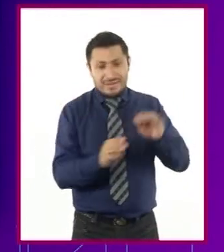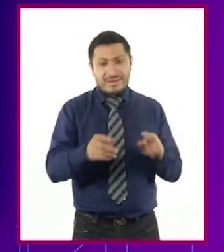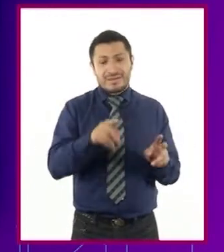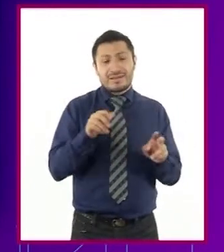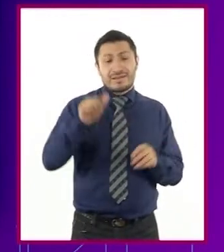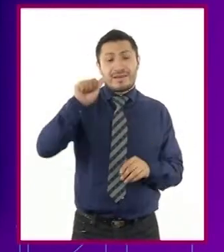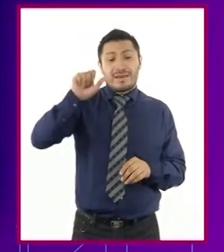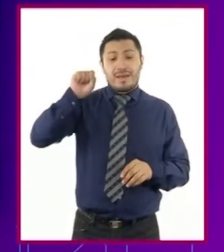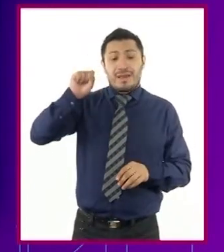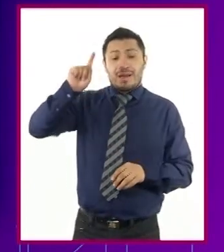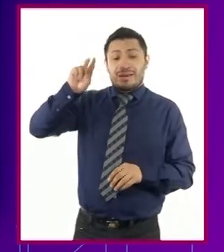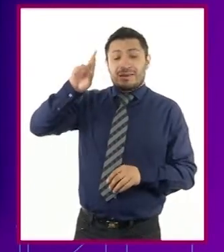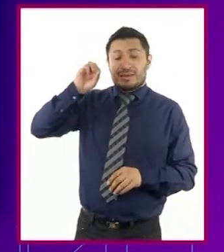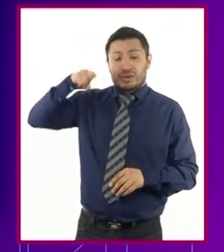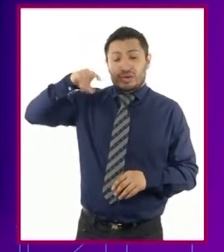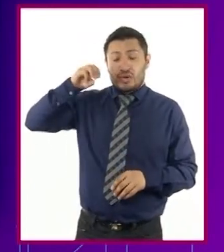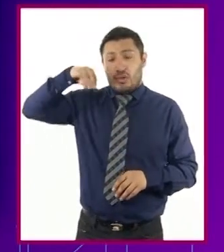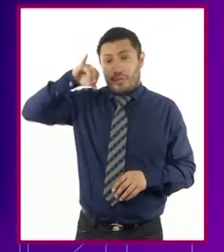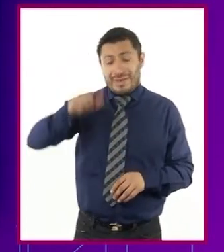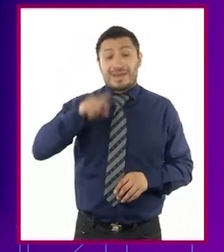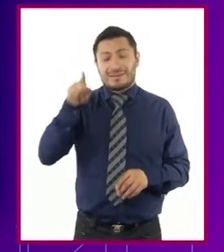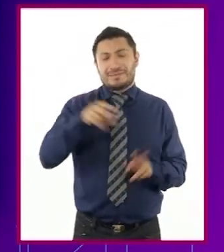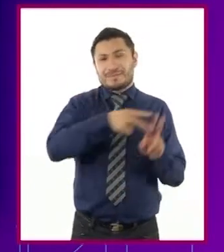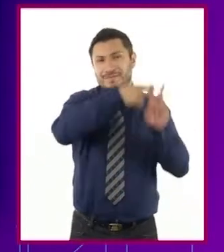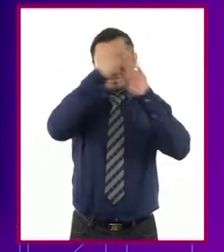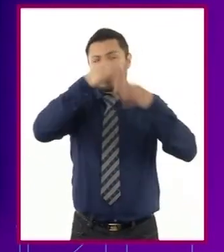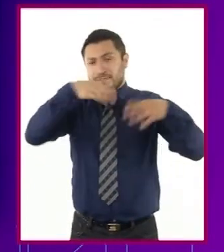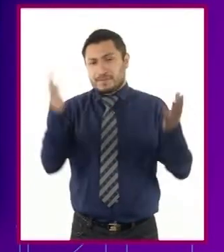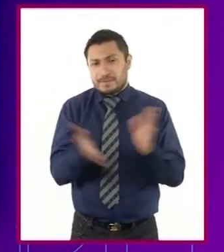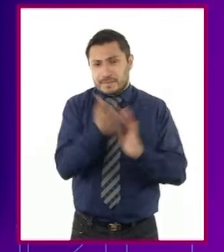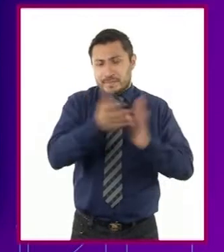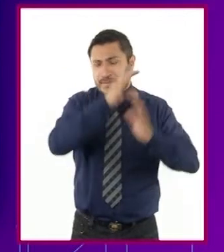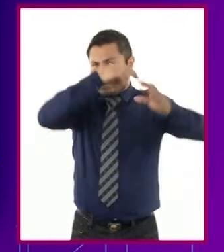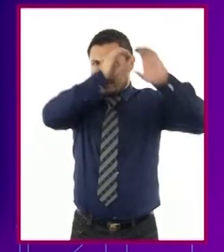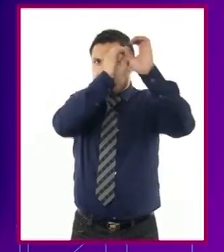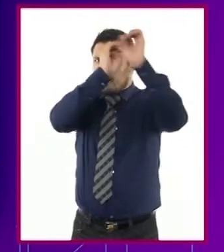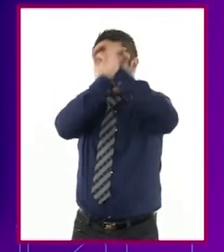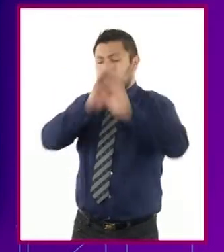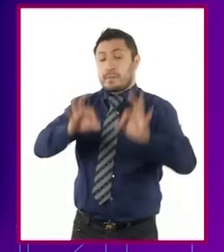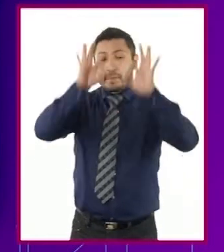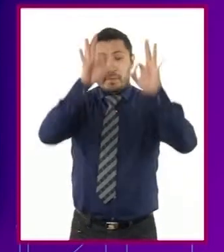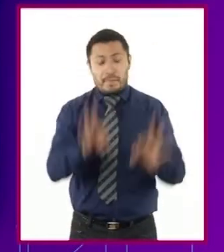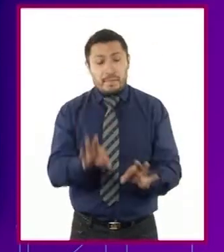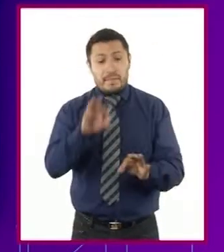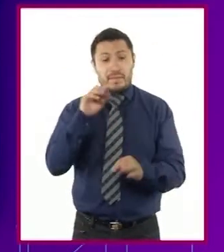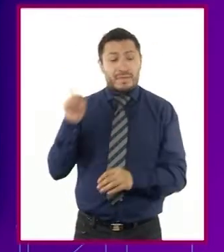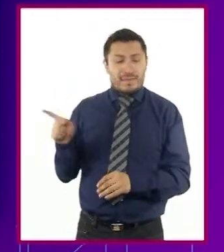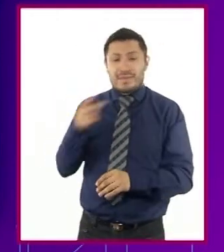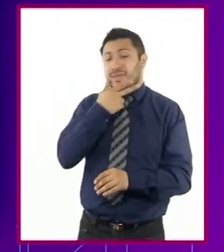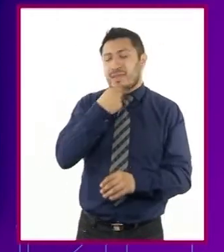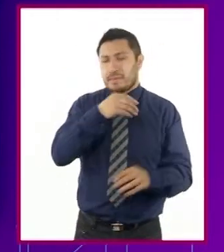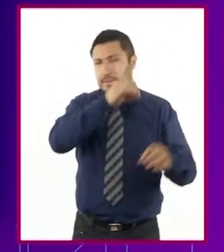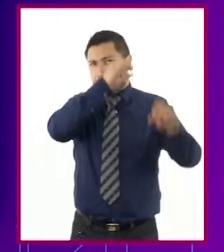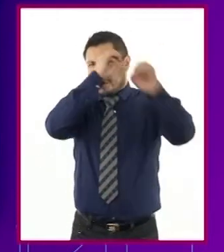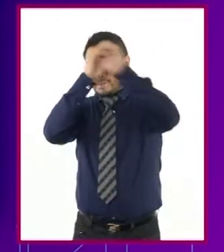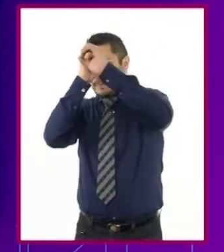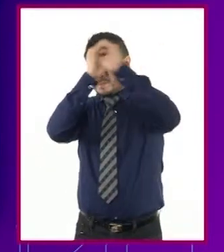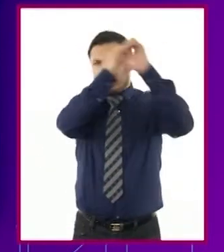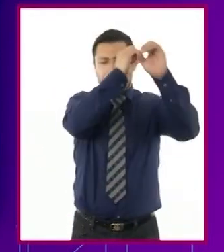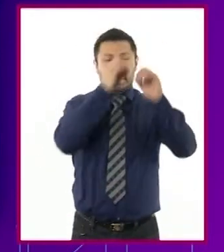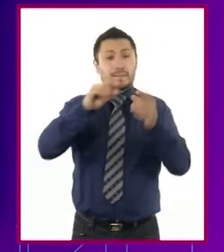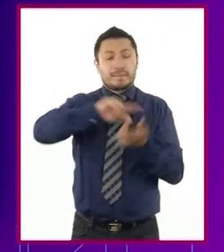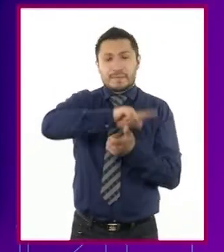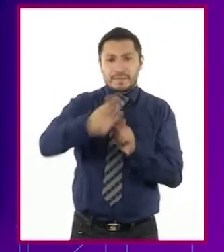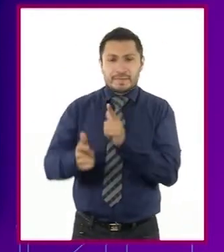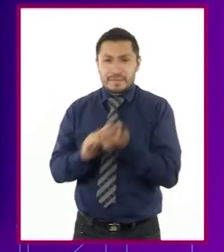la construcción de telescopios de alta capacidad, gracias a los cuales William Herschel pudo hacer observaciones de nuestra